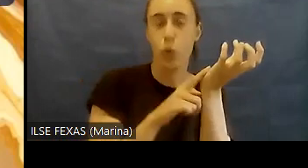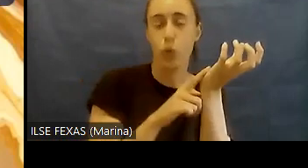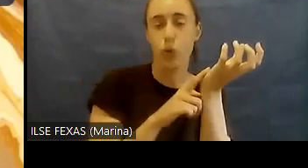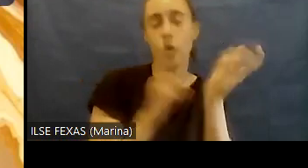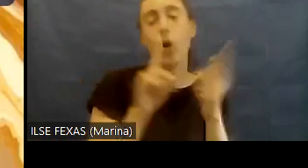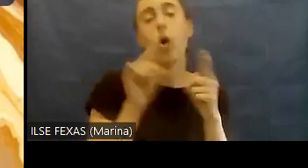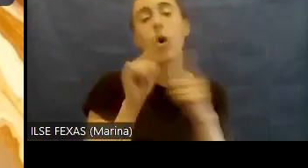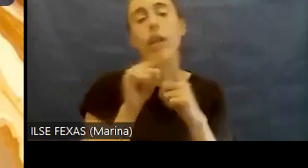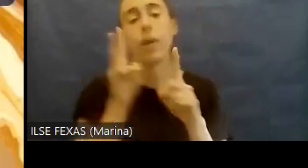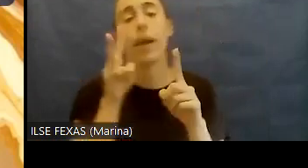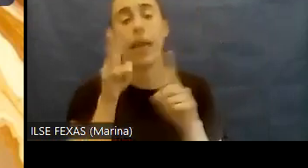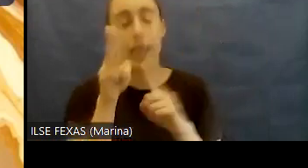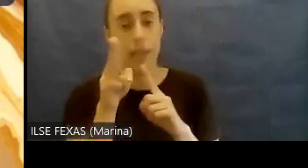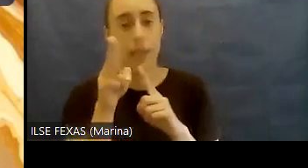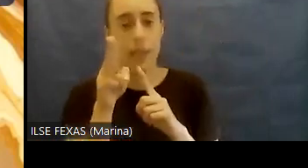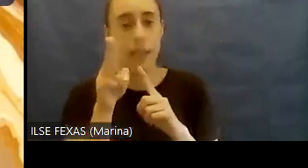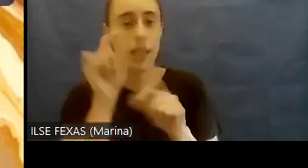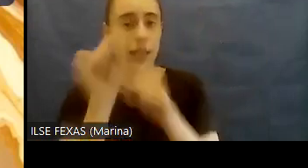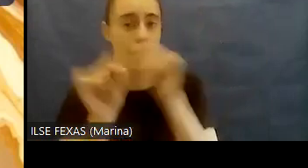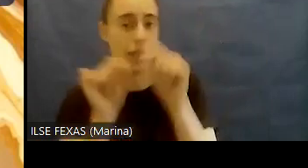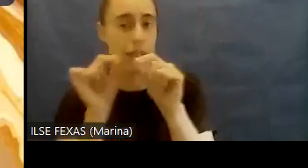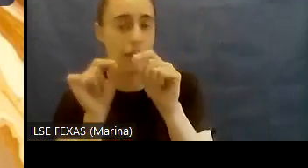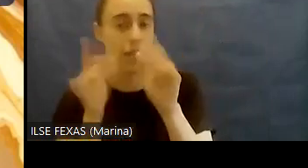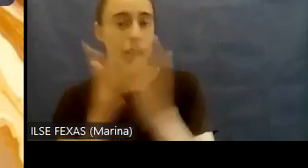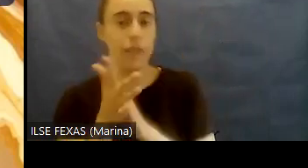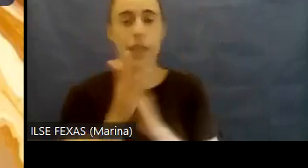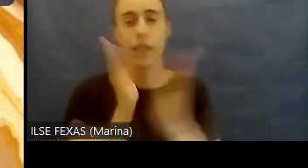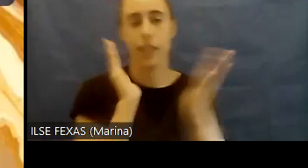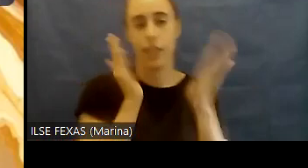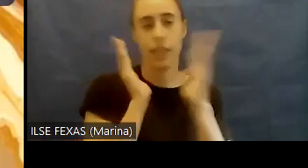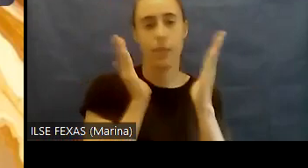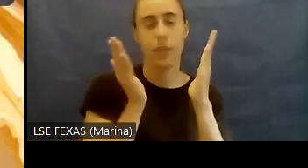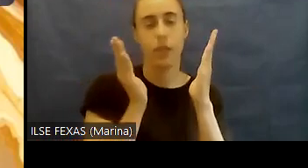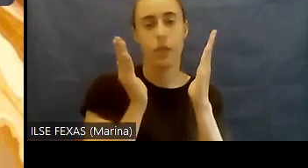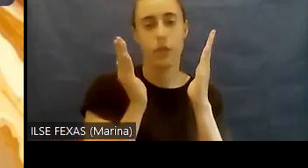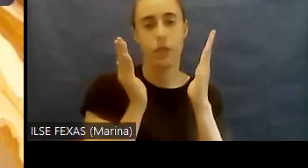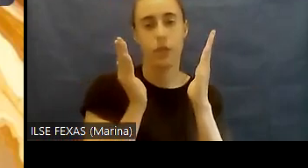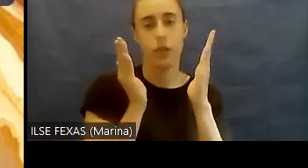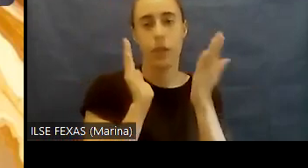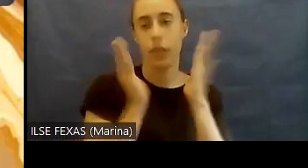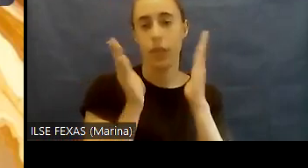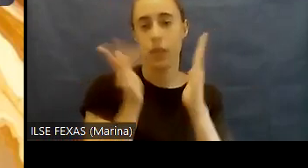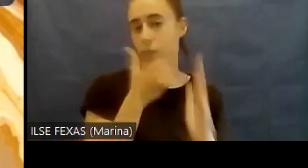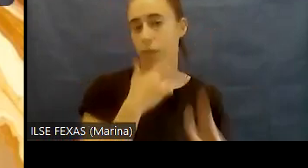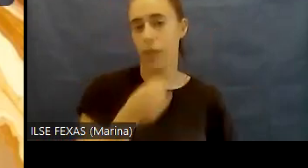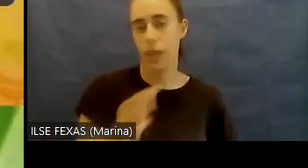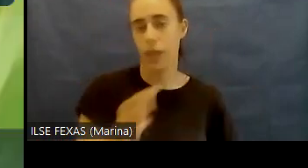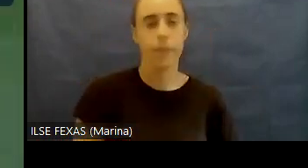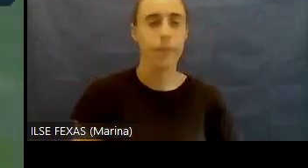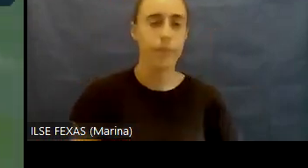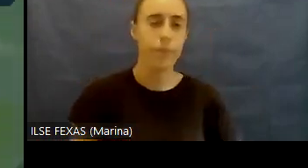diverticulitis, el gel de aloe vera es un tratamiento que hemos de tener en nuestra cabeza.